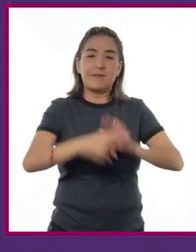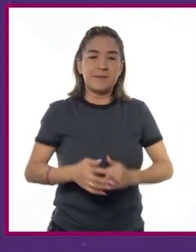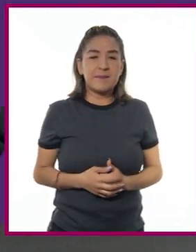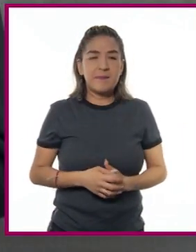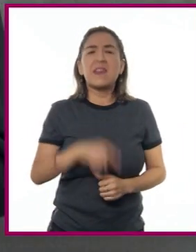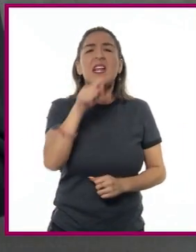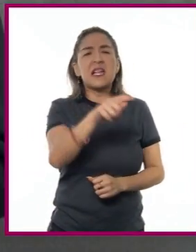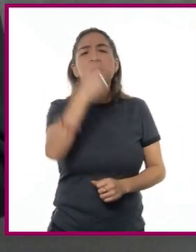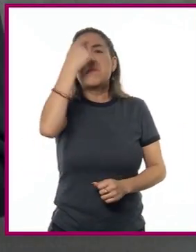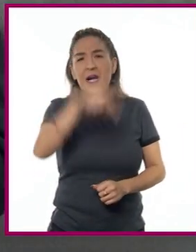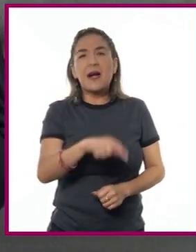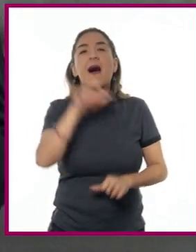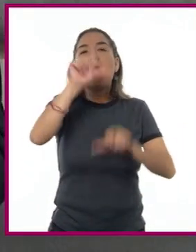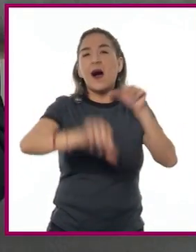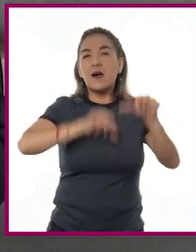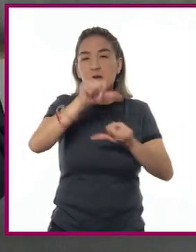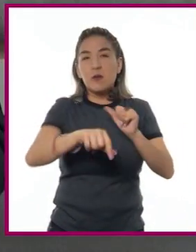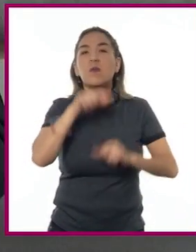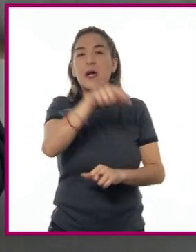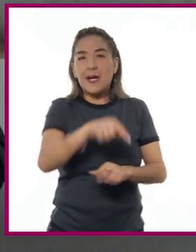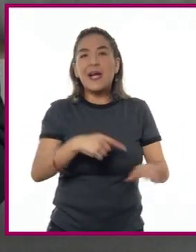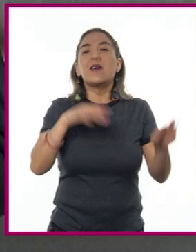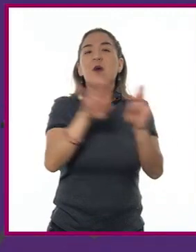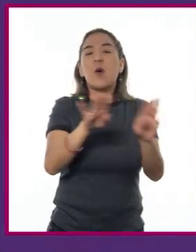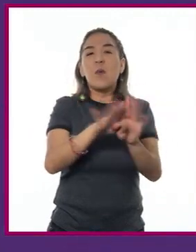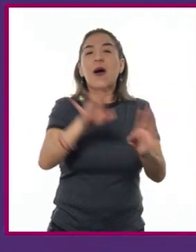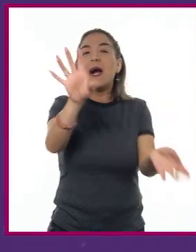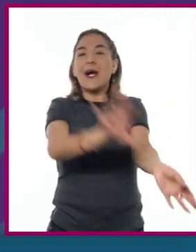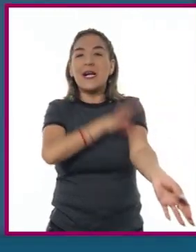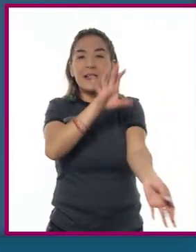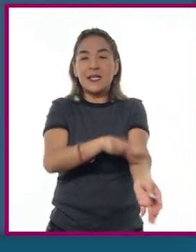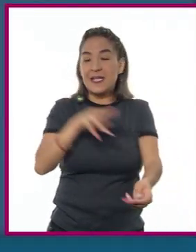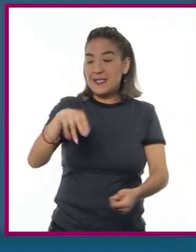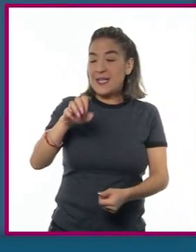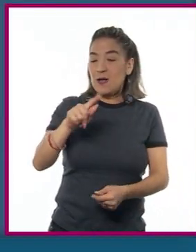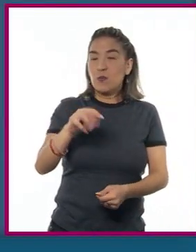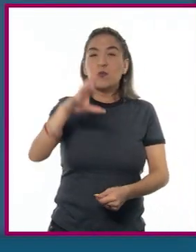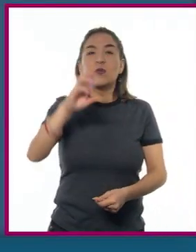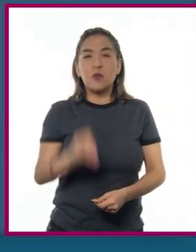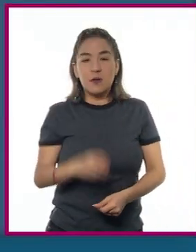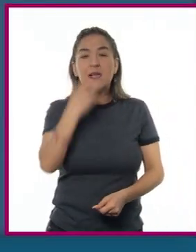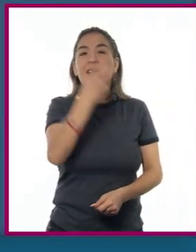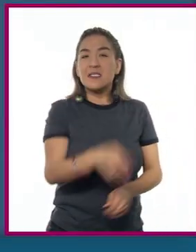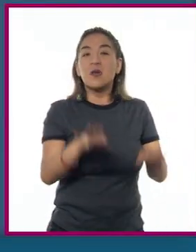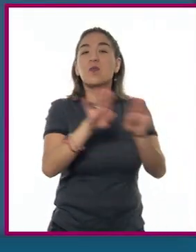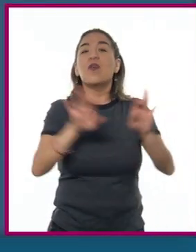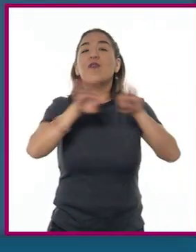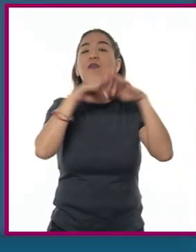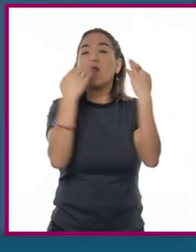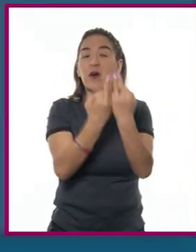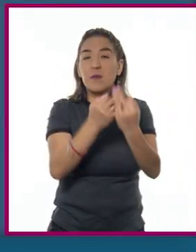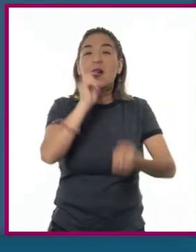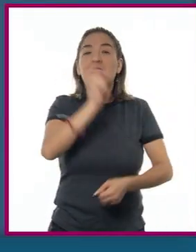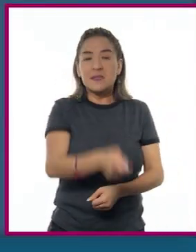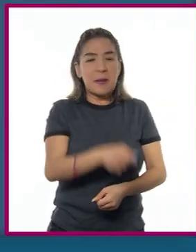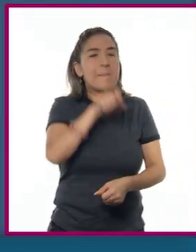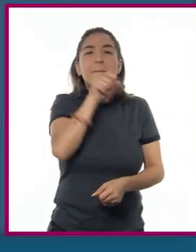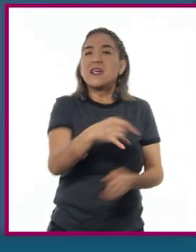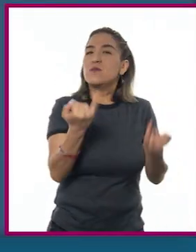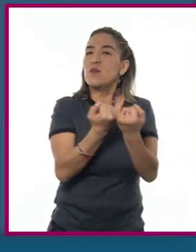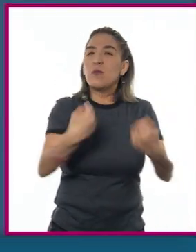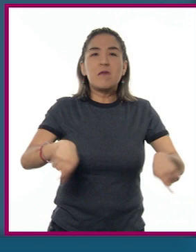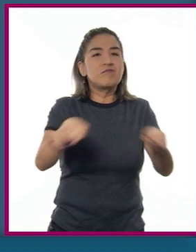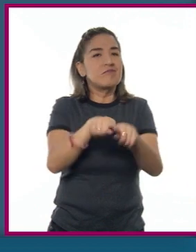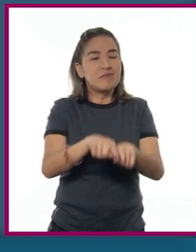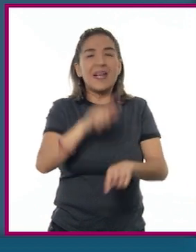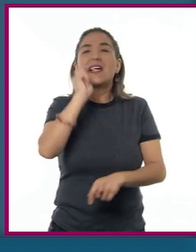que hace que el átomo sea eléctricamente neutro. Cada elemento químico está formado por átomos del mismo tipo,